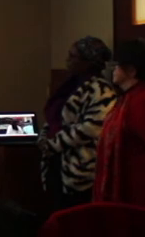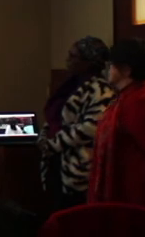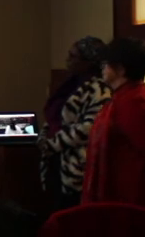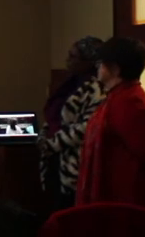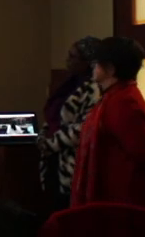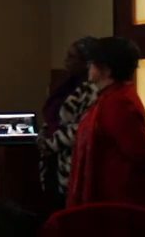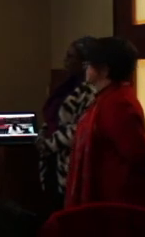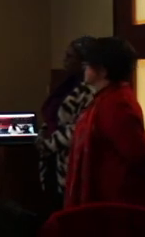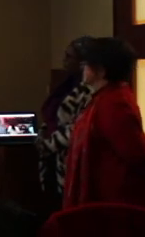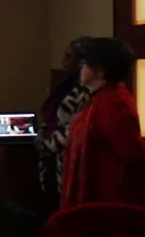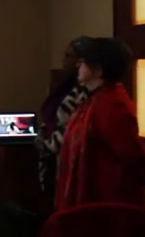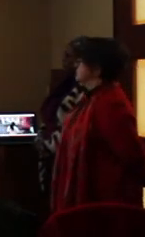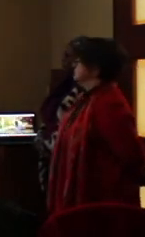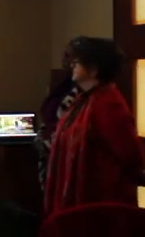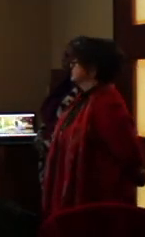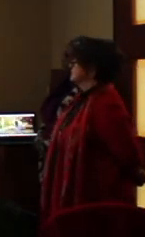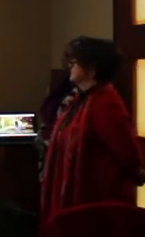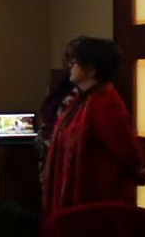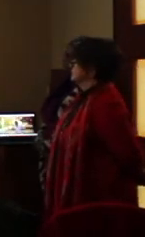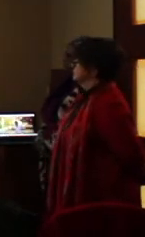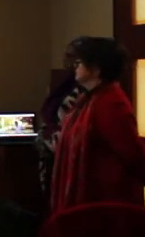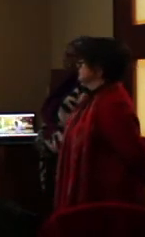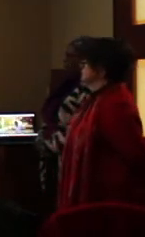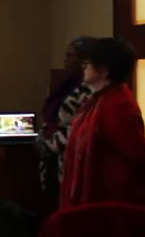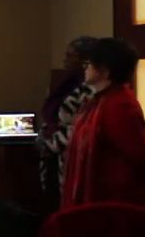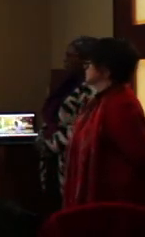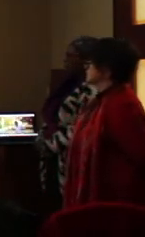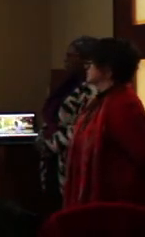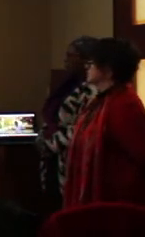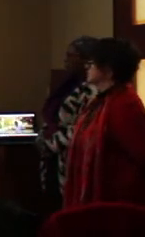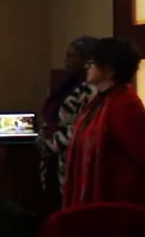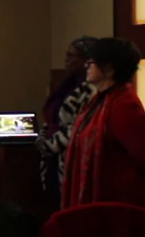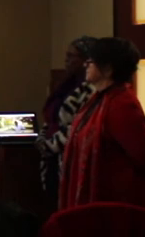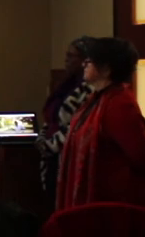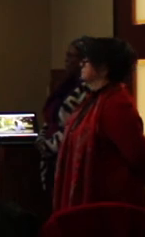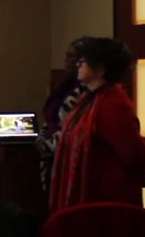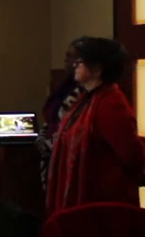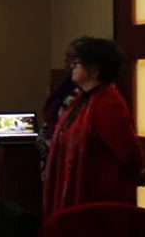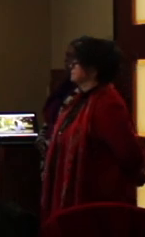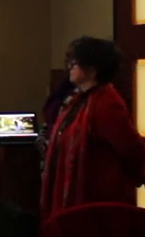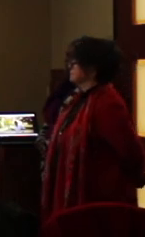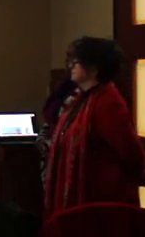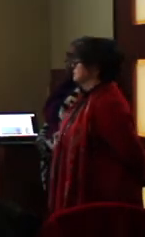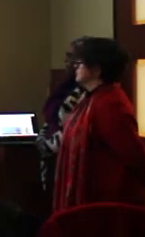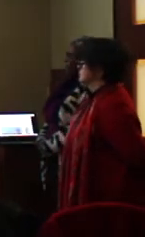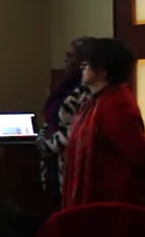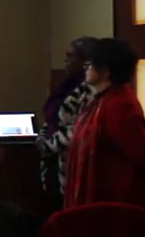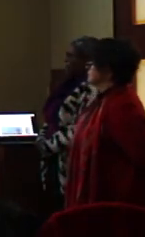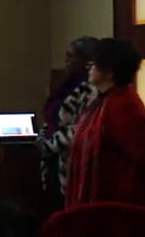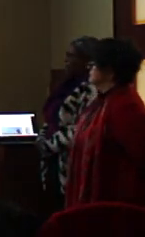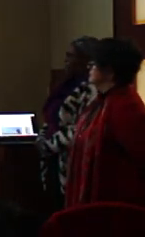Cuando publiqué mi artículo en el New York Times, hubo una construcción de un suburbano